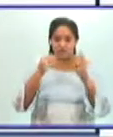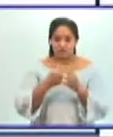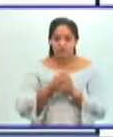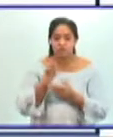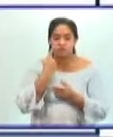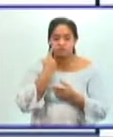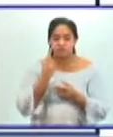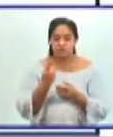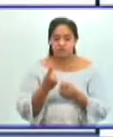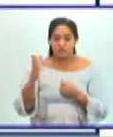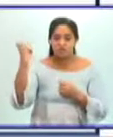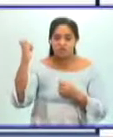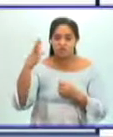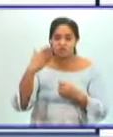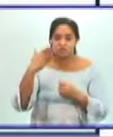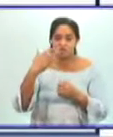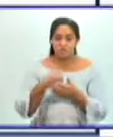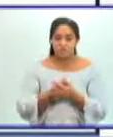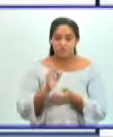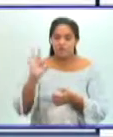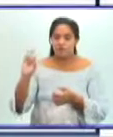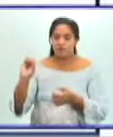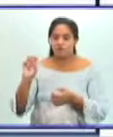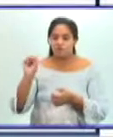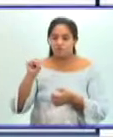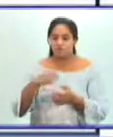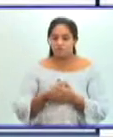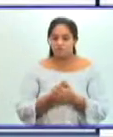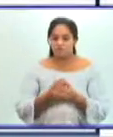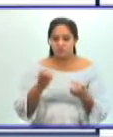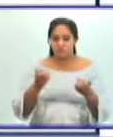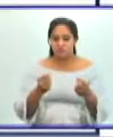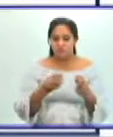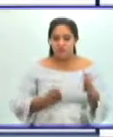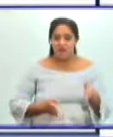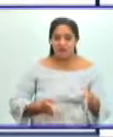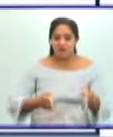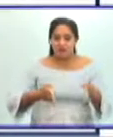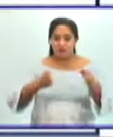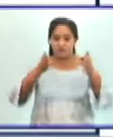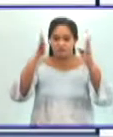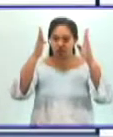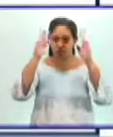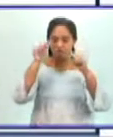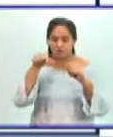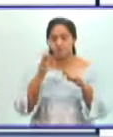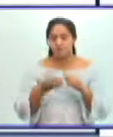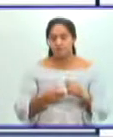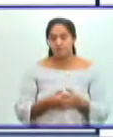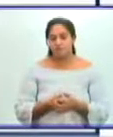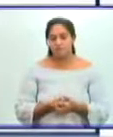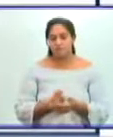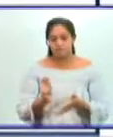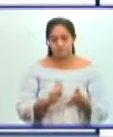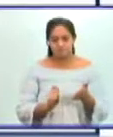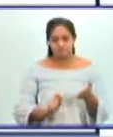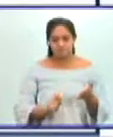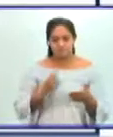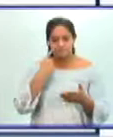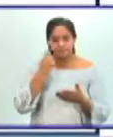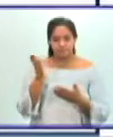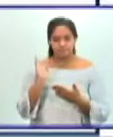que calculemos la altura de la pared. Observa la figura. Te daré un tiempo para que copies esta actividad.